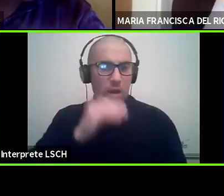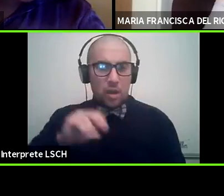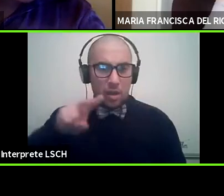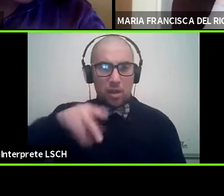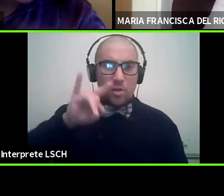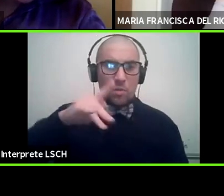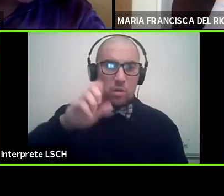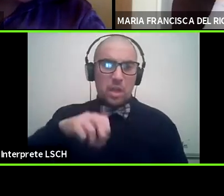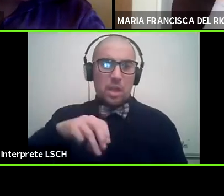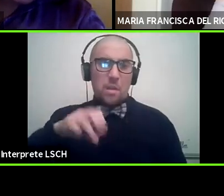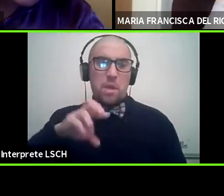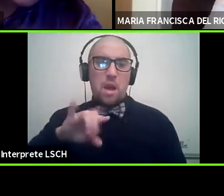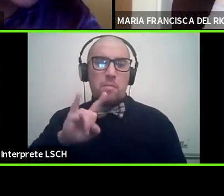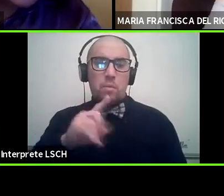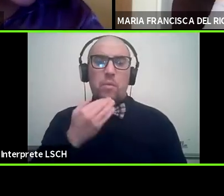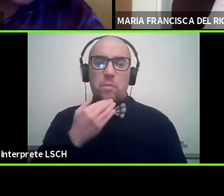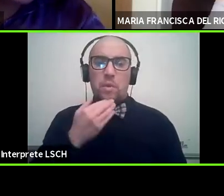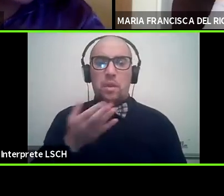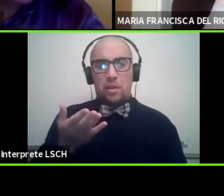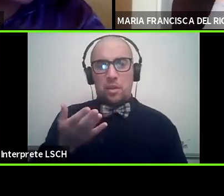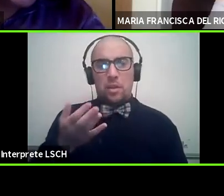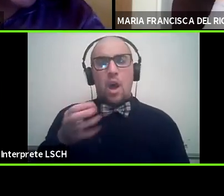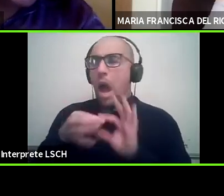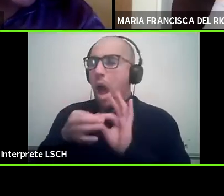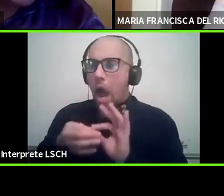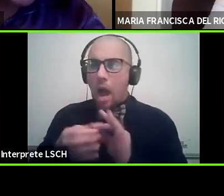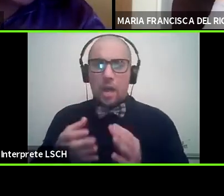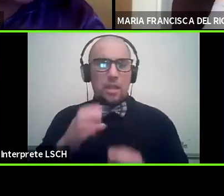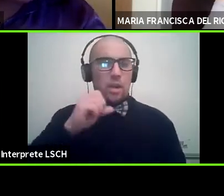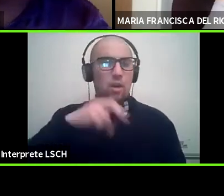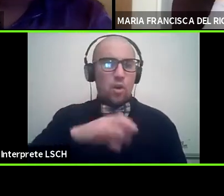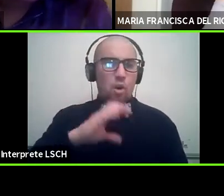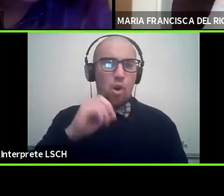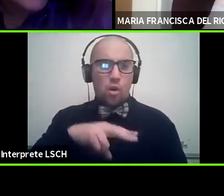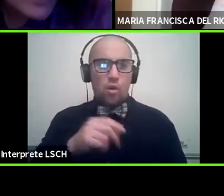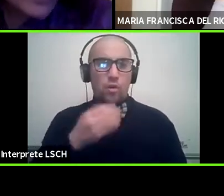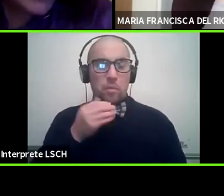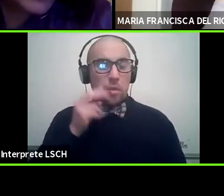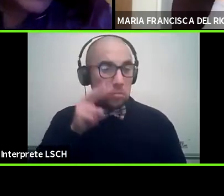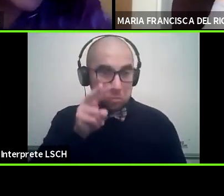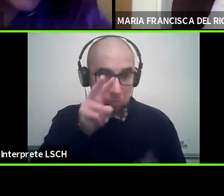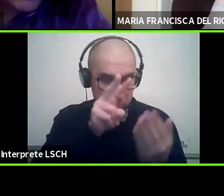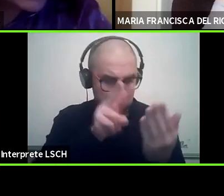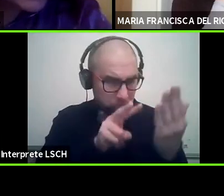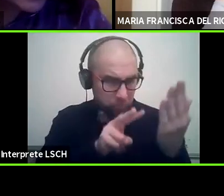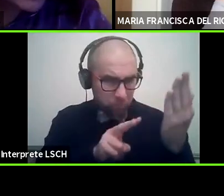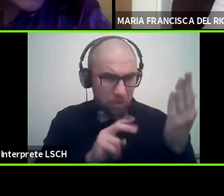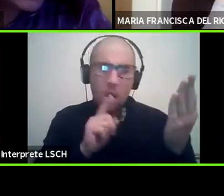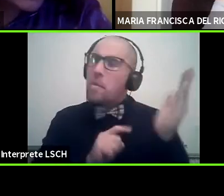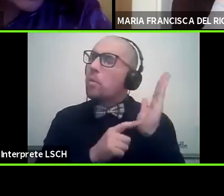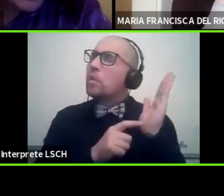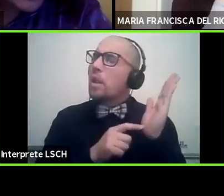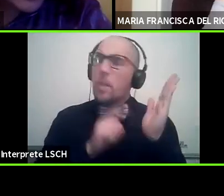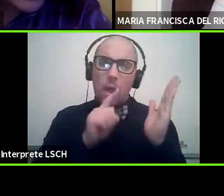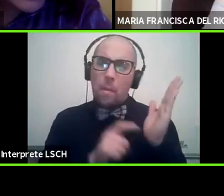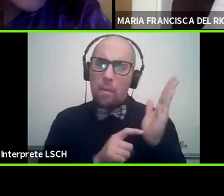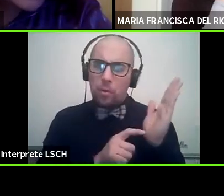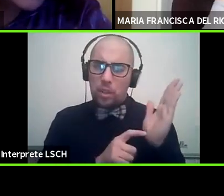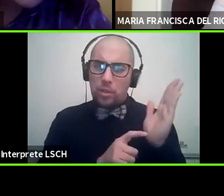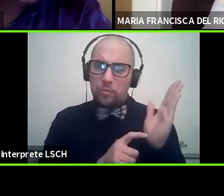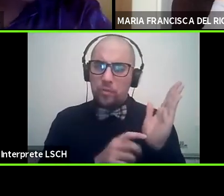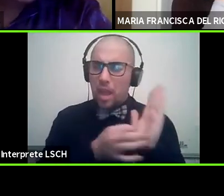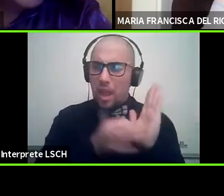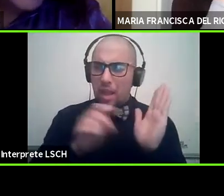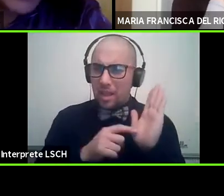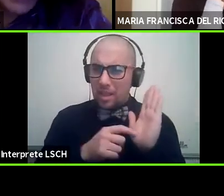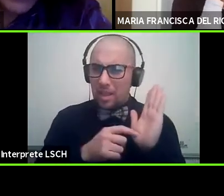Romeral, así que muchas gracias desde Concón. Bien, acá nos hacen una consulta, dicen